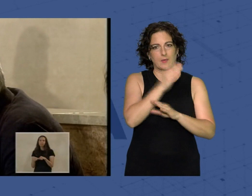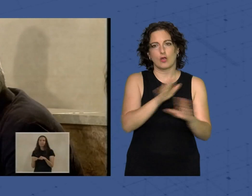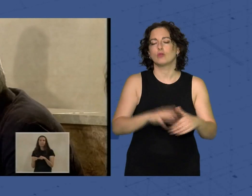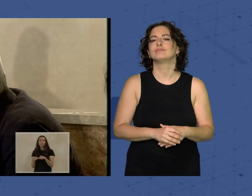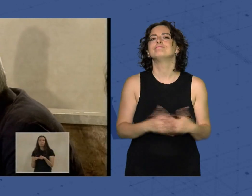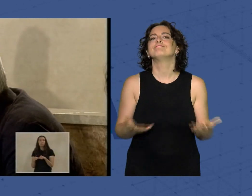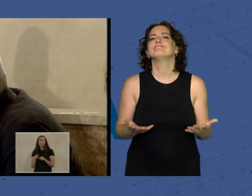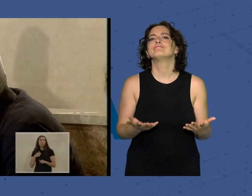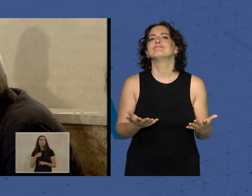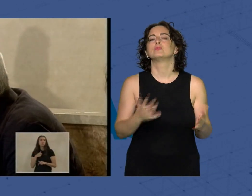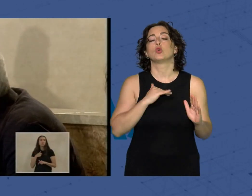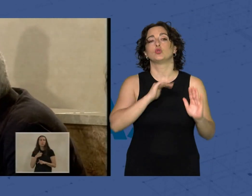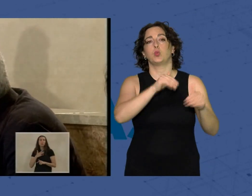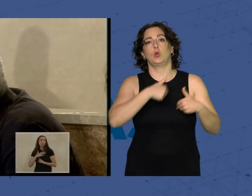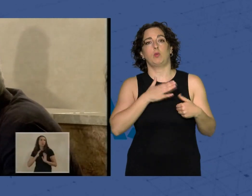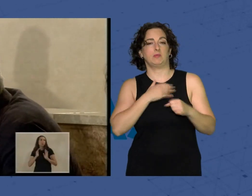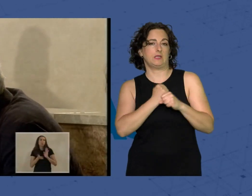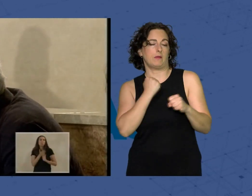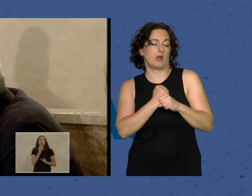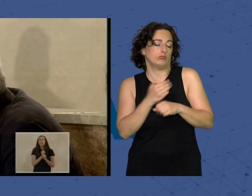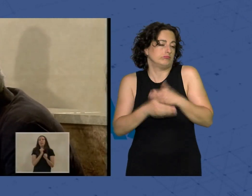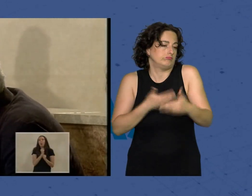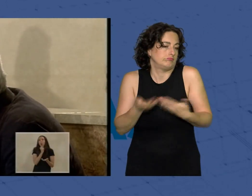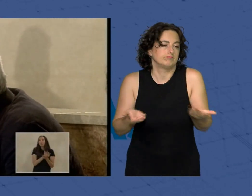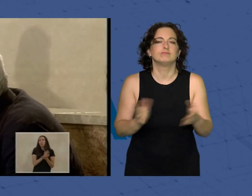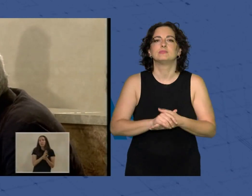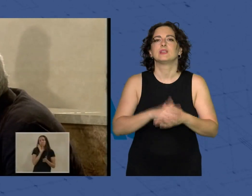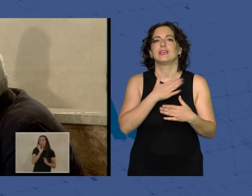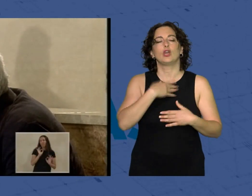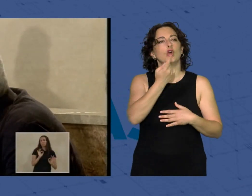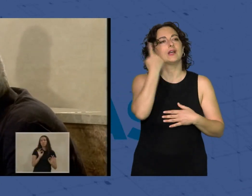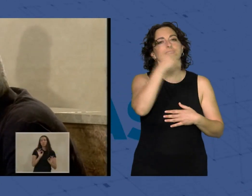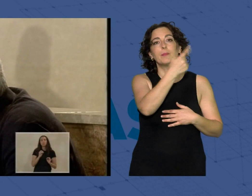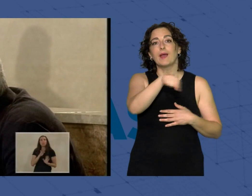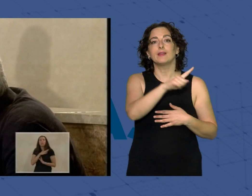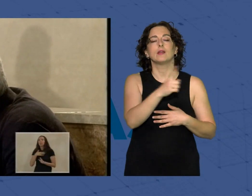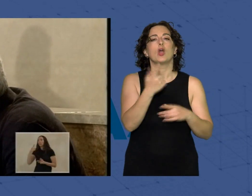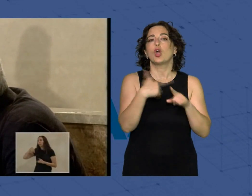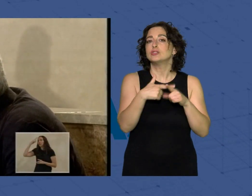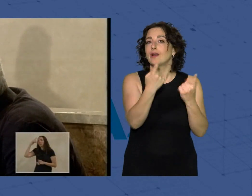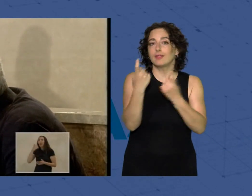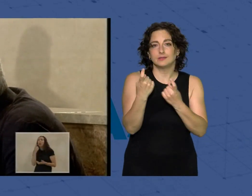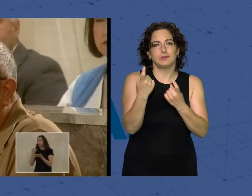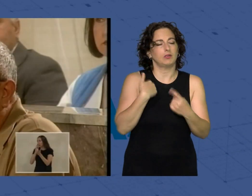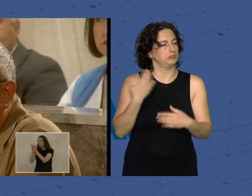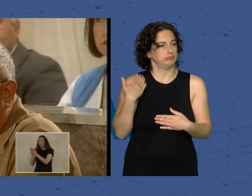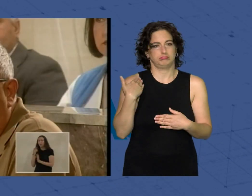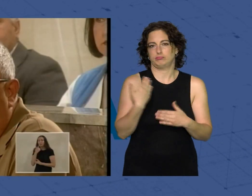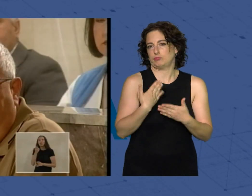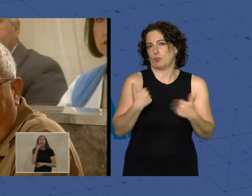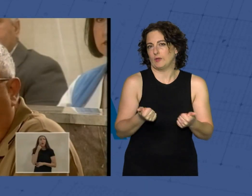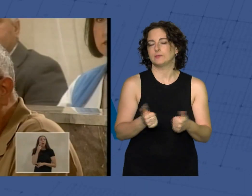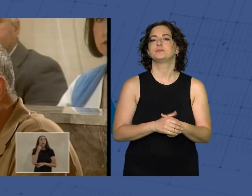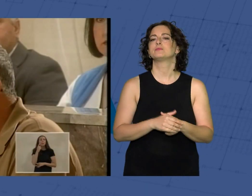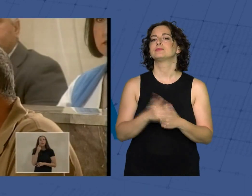Bueno, yo vuelvo a mi trabajo, a mis quehaceres, pero quiero que sepáis que para cualquier cosa siempre estará disponible. En Almería